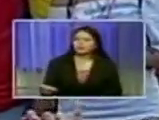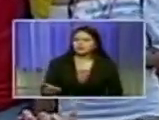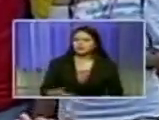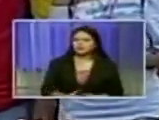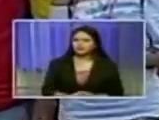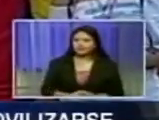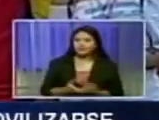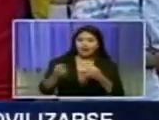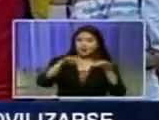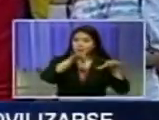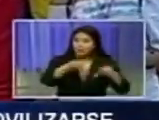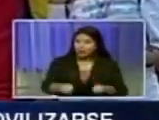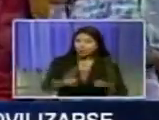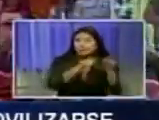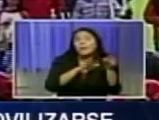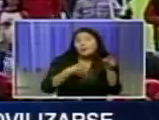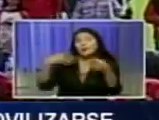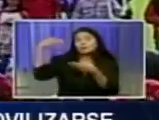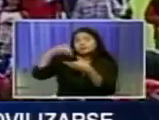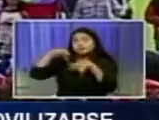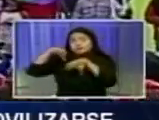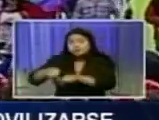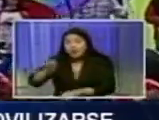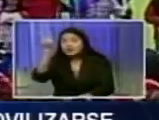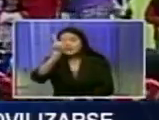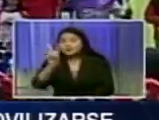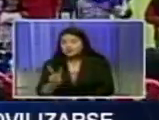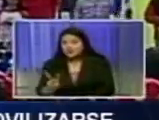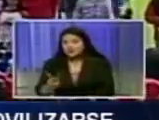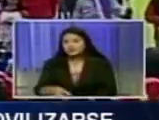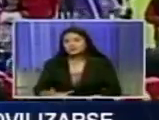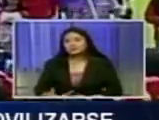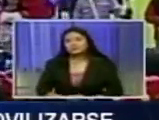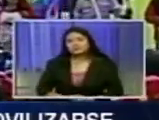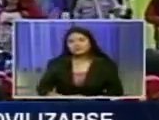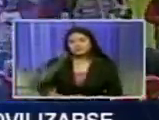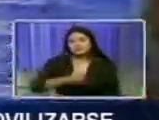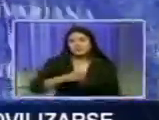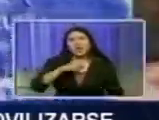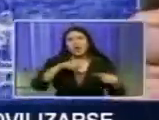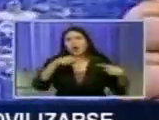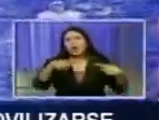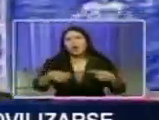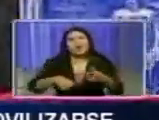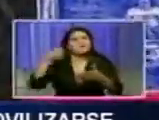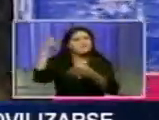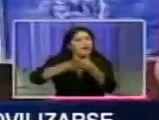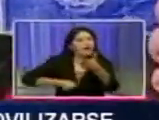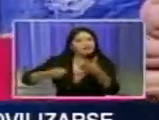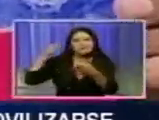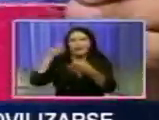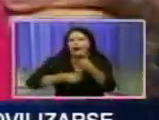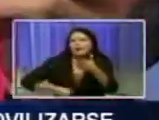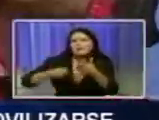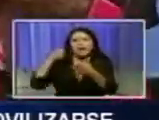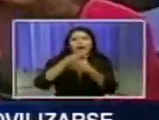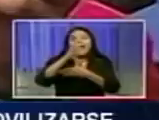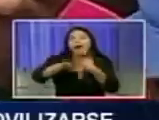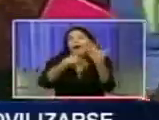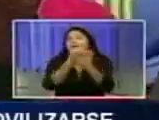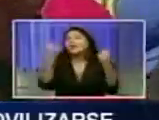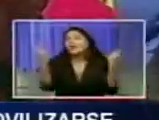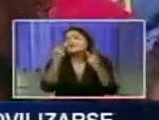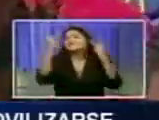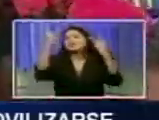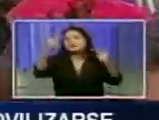El presidente de la República, Nicolás Maduro, aseguró que existe una campaña contra Venezuela desde organismos internacionales que solo busca sacarlo de